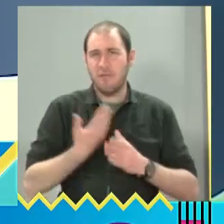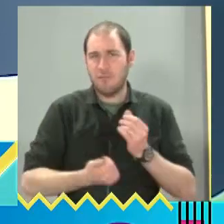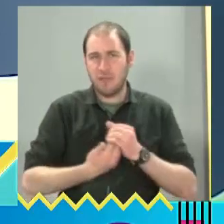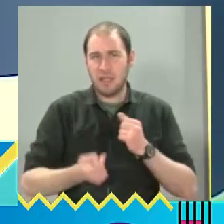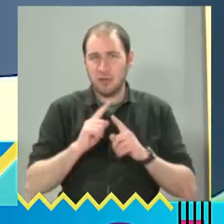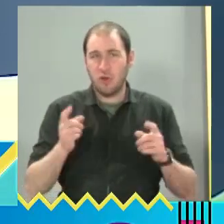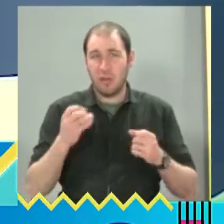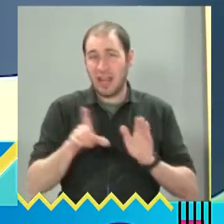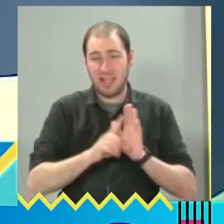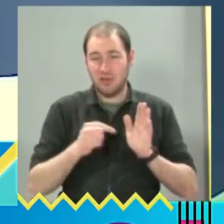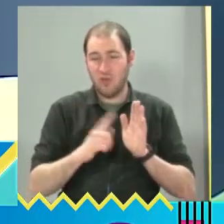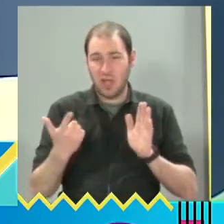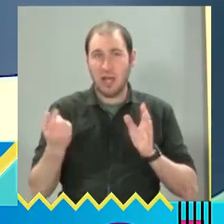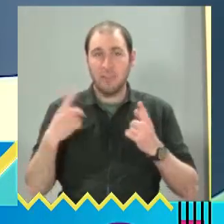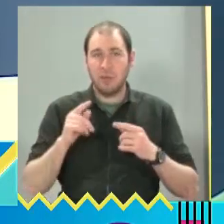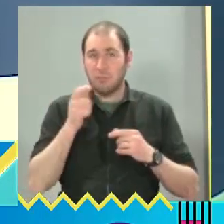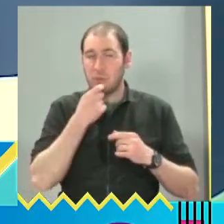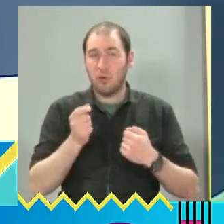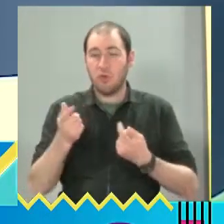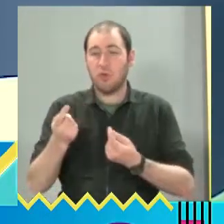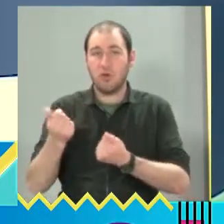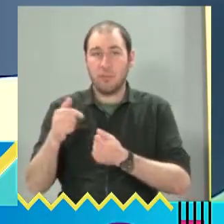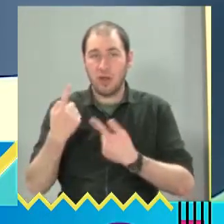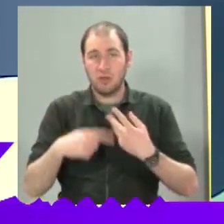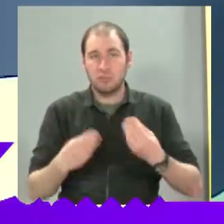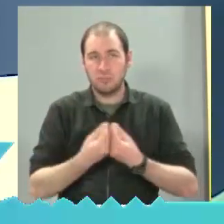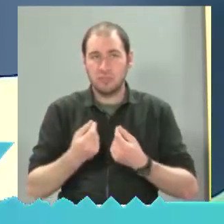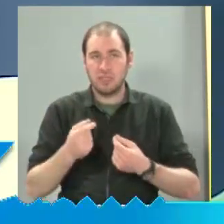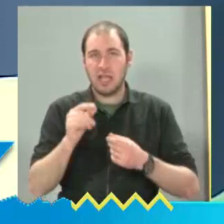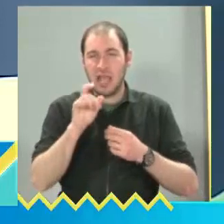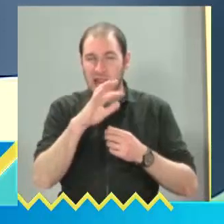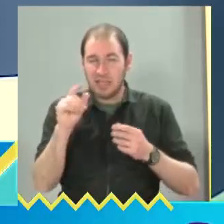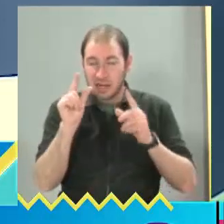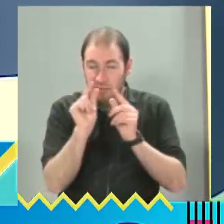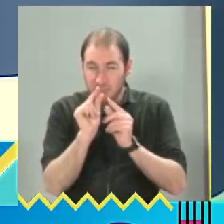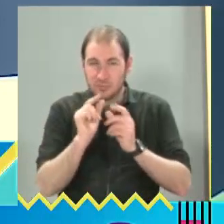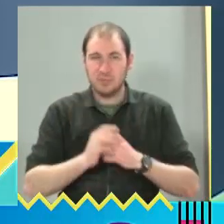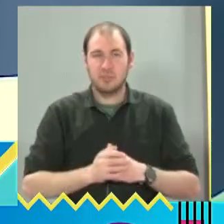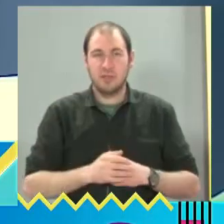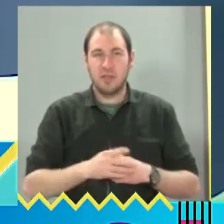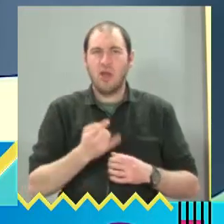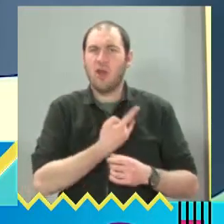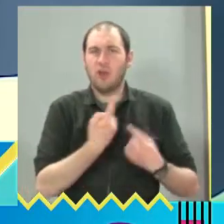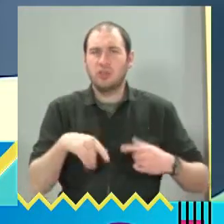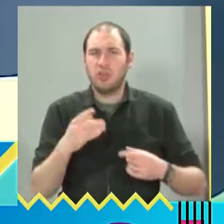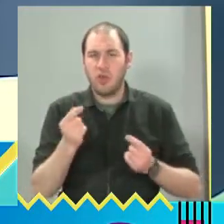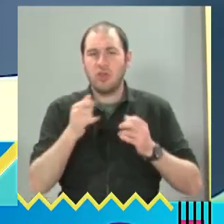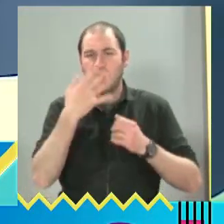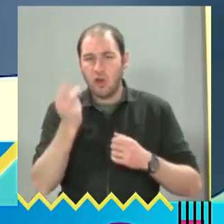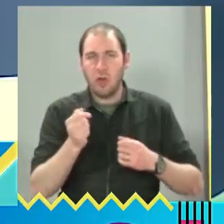porque no están en ninguna ley, pero vos si vas a comprar hay un montón de cosas que te inducen, las letras chicas, dónde te ubican las cosas,